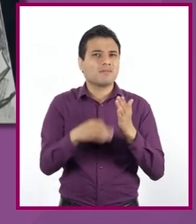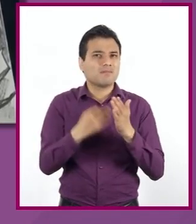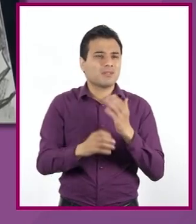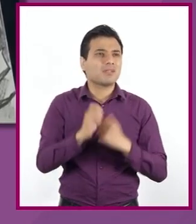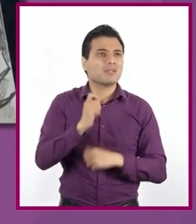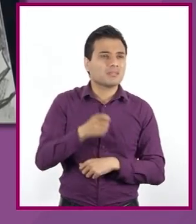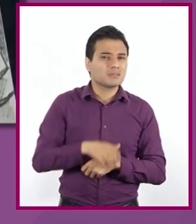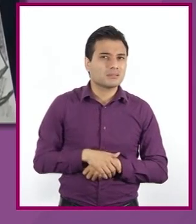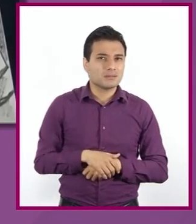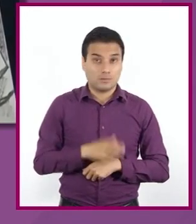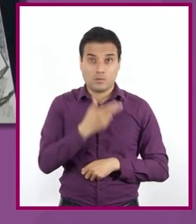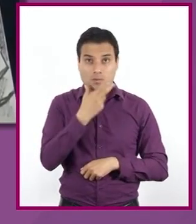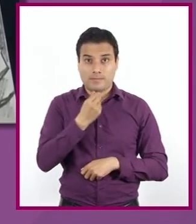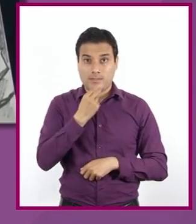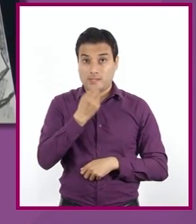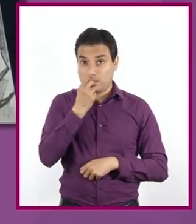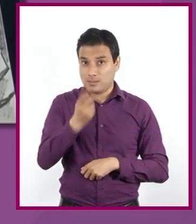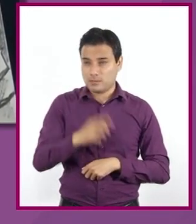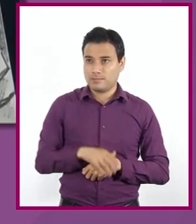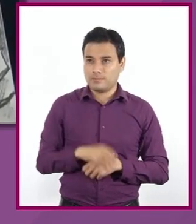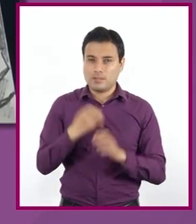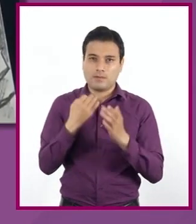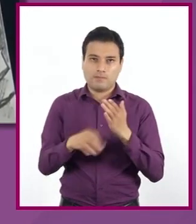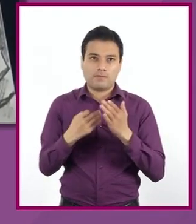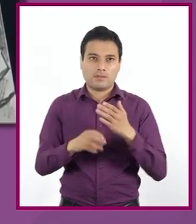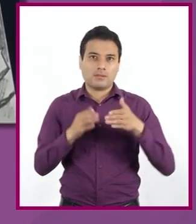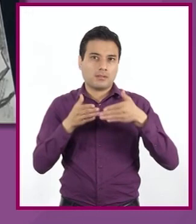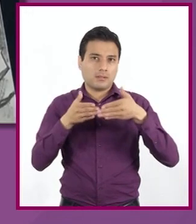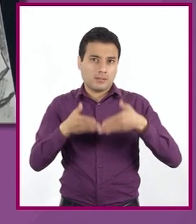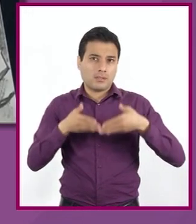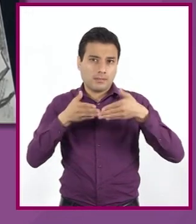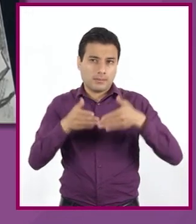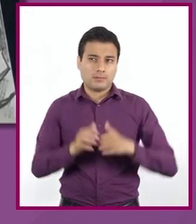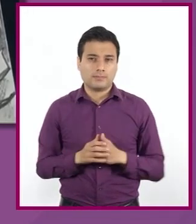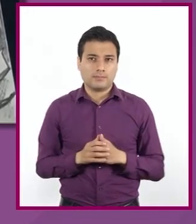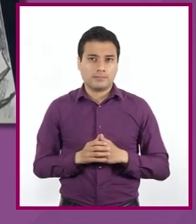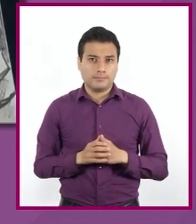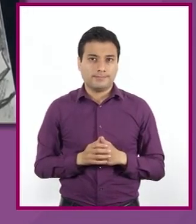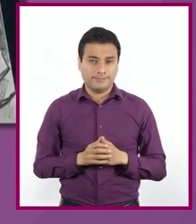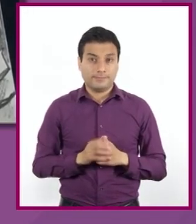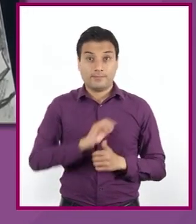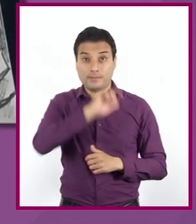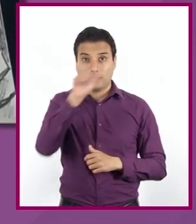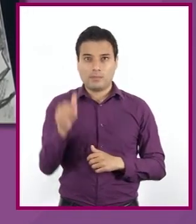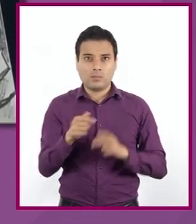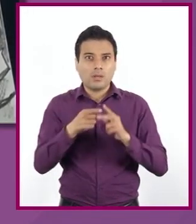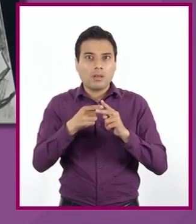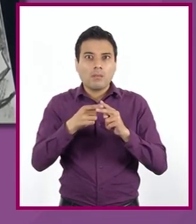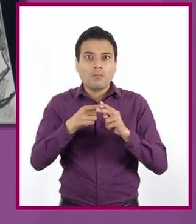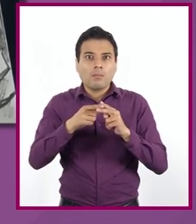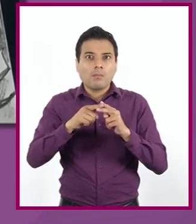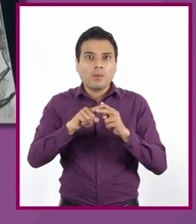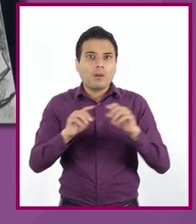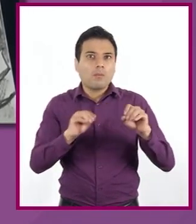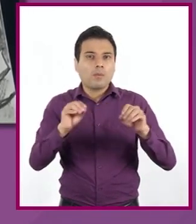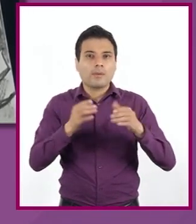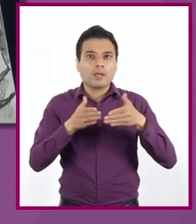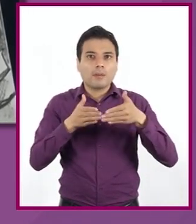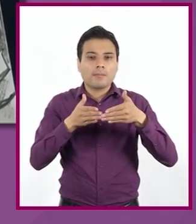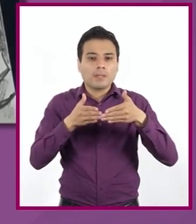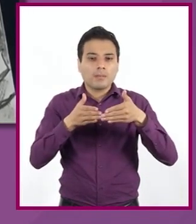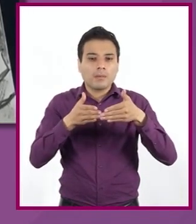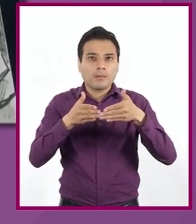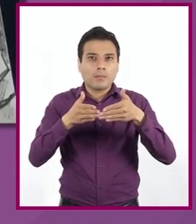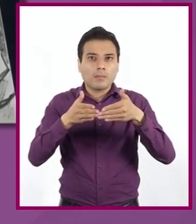nave? Y él le responde: navegar. La nave inmediatamente empieza a navegar y